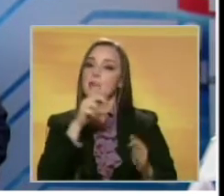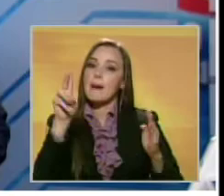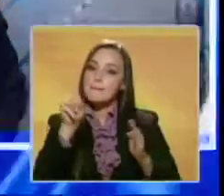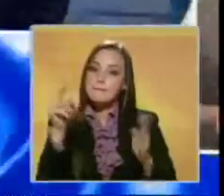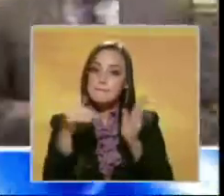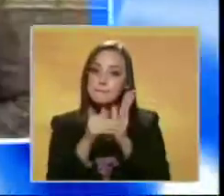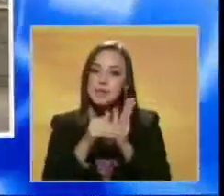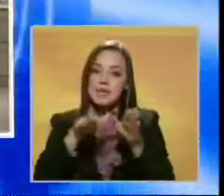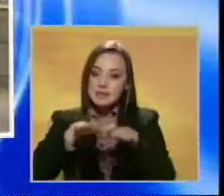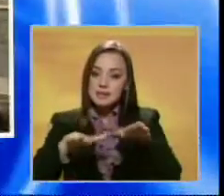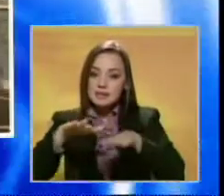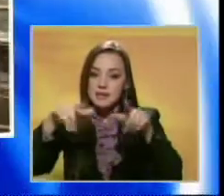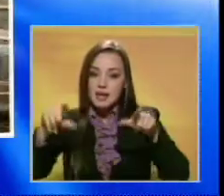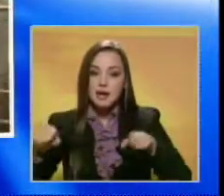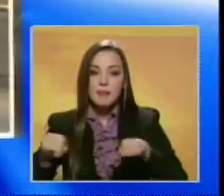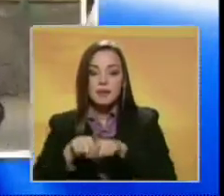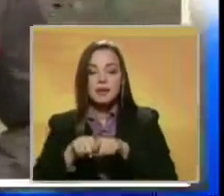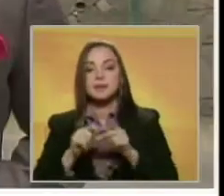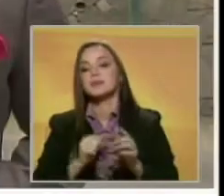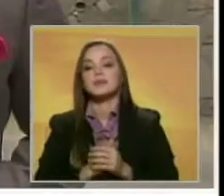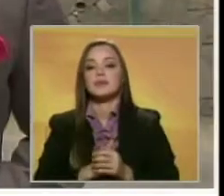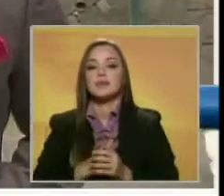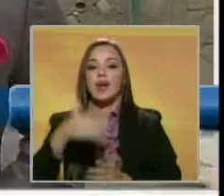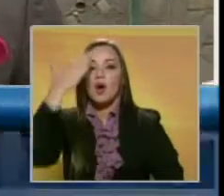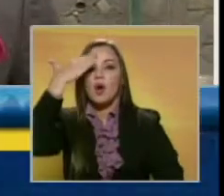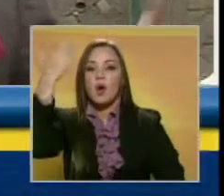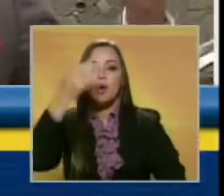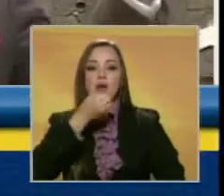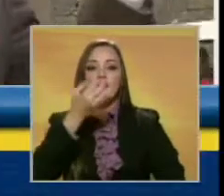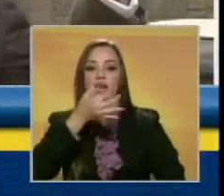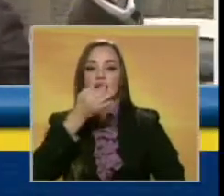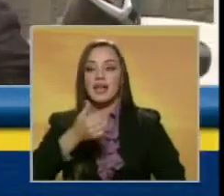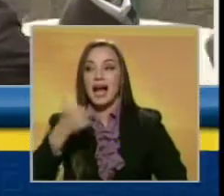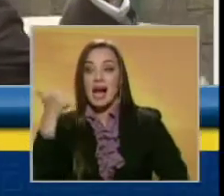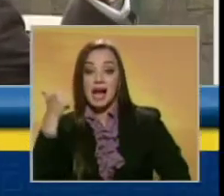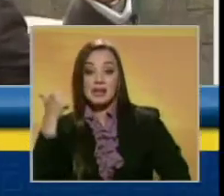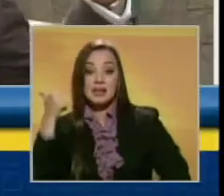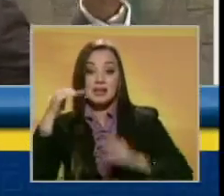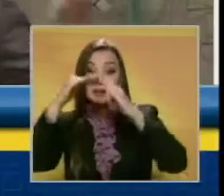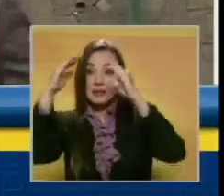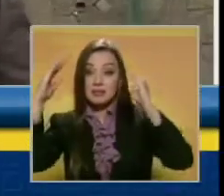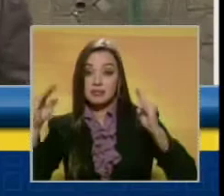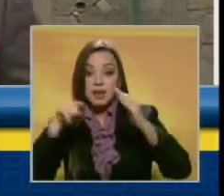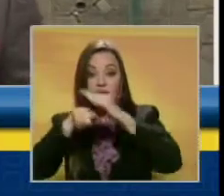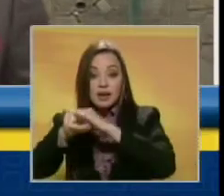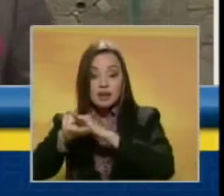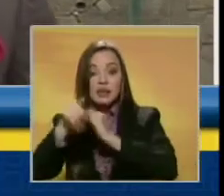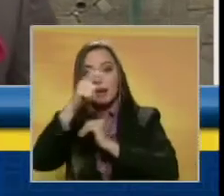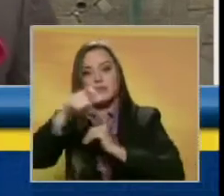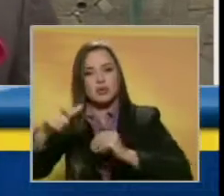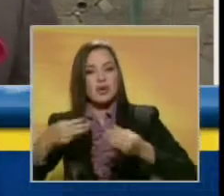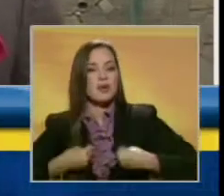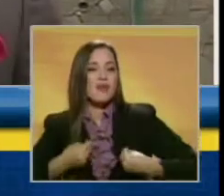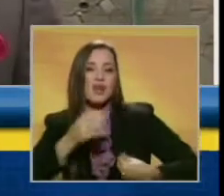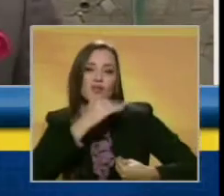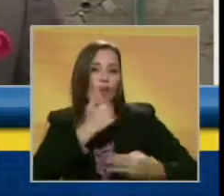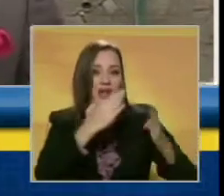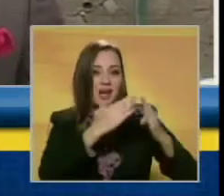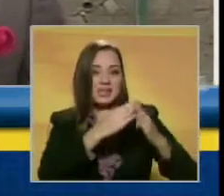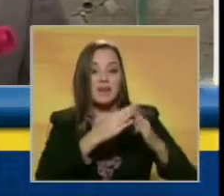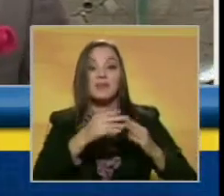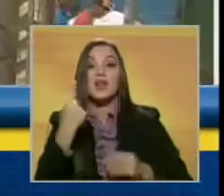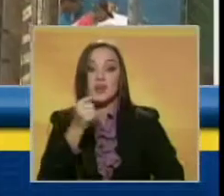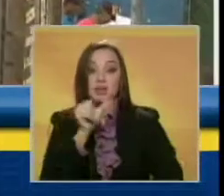reporte. Hola, buenas tardes. Acá en este mismo refugio, donde hace menos de una semana fue asesinado